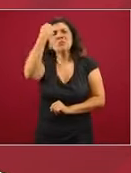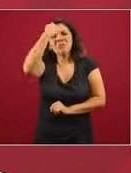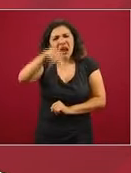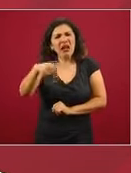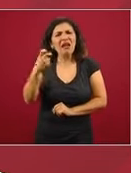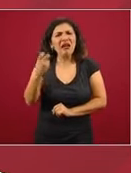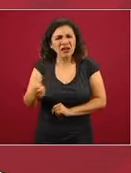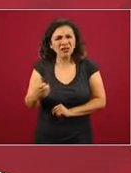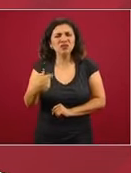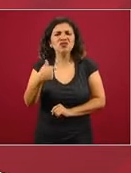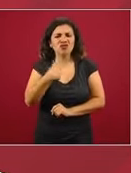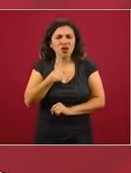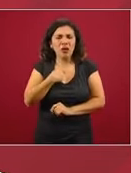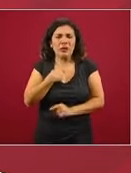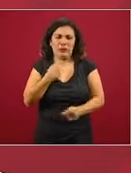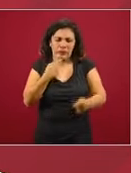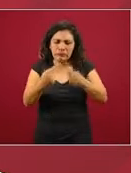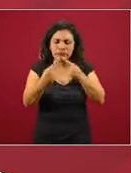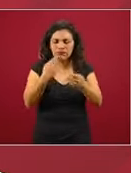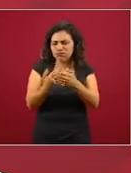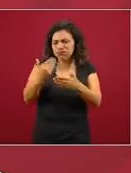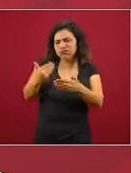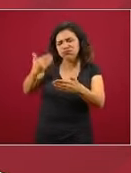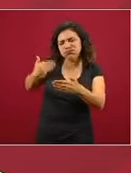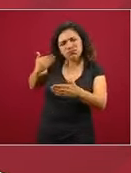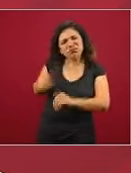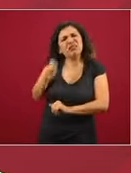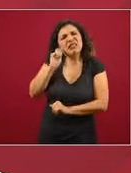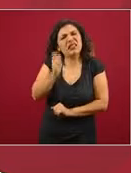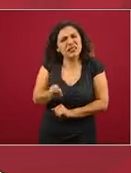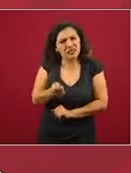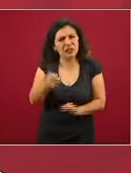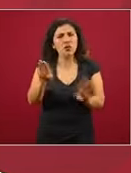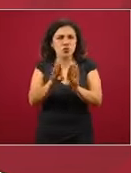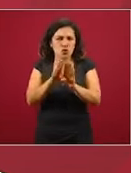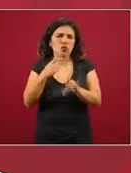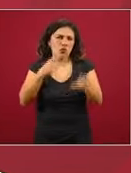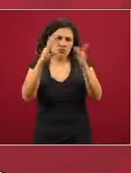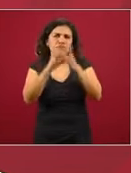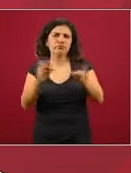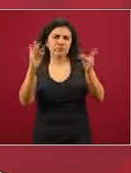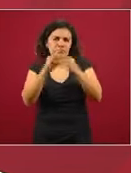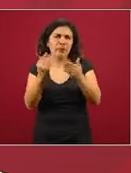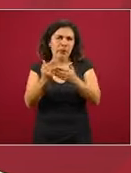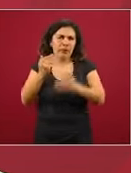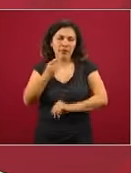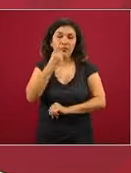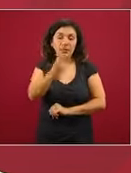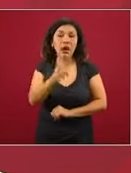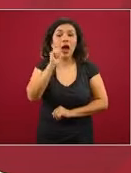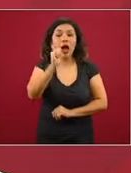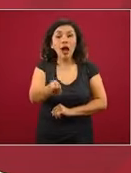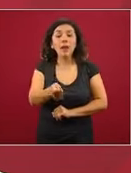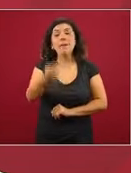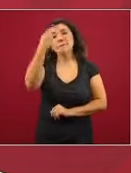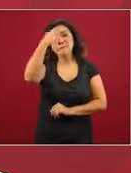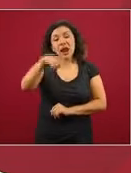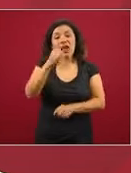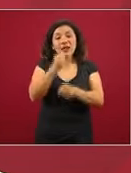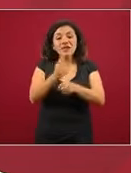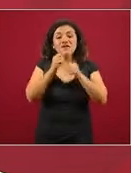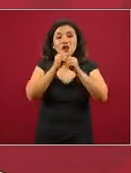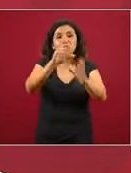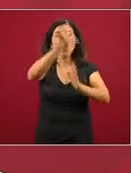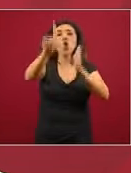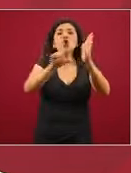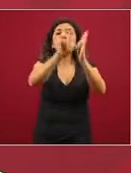propósito que hemos tenido en las semanas recientes, como lo comentamos en su momento, es tener información